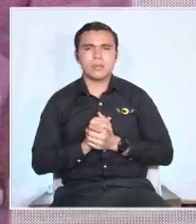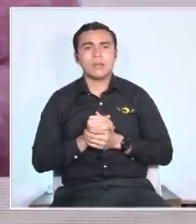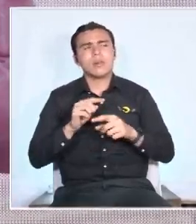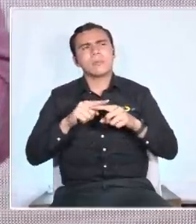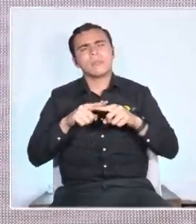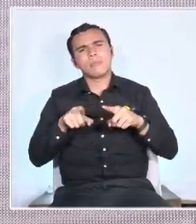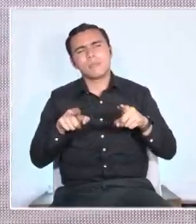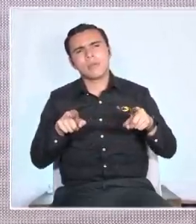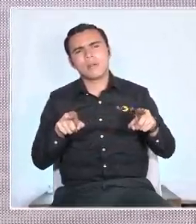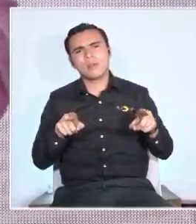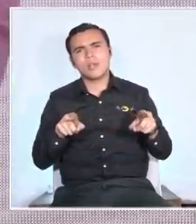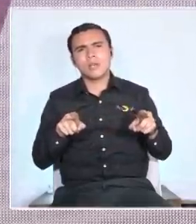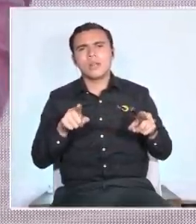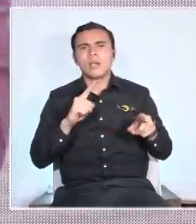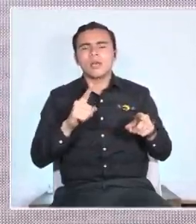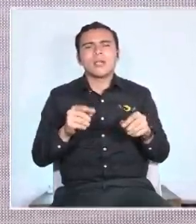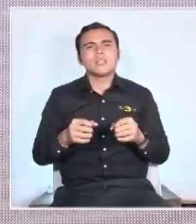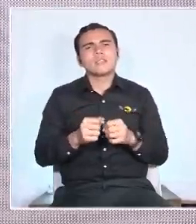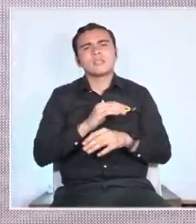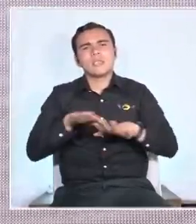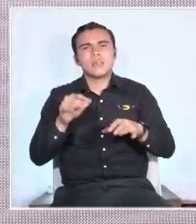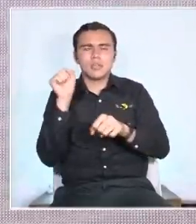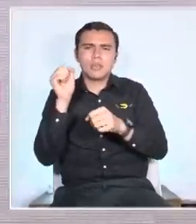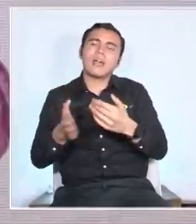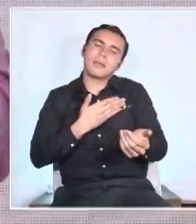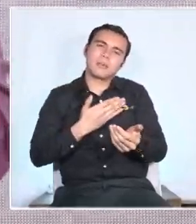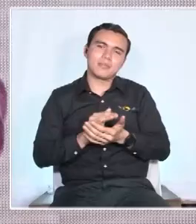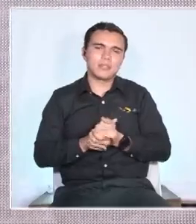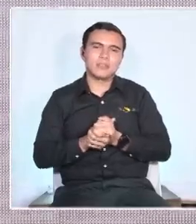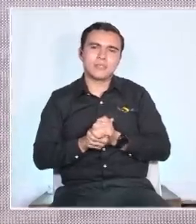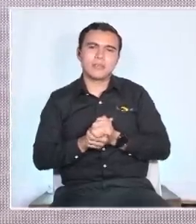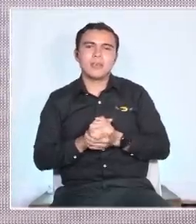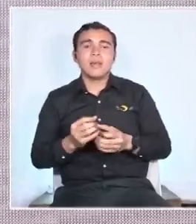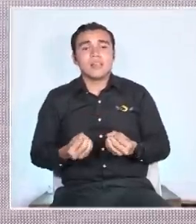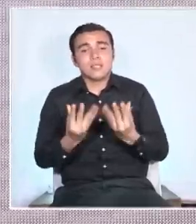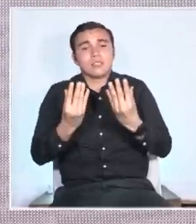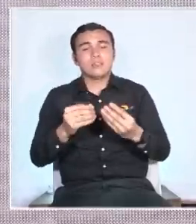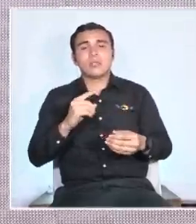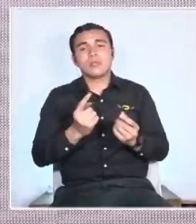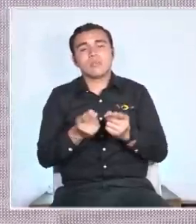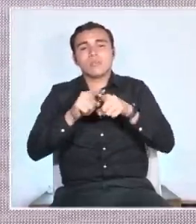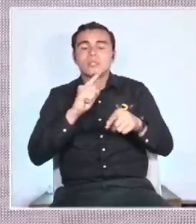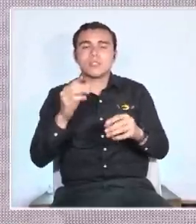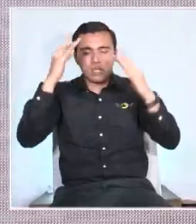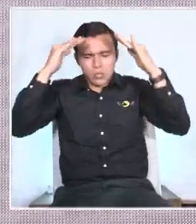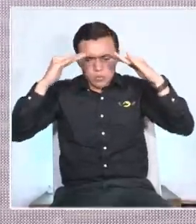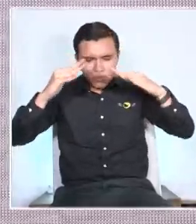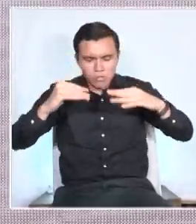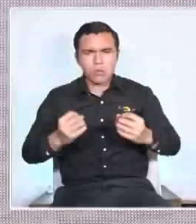Pero es casi imposible encender un fuego cuando está lloviendo, porque hay mucha